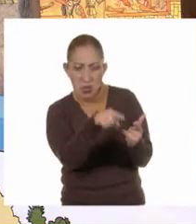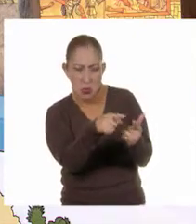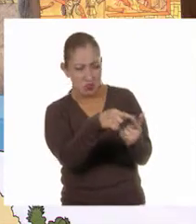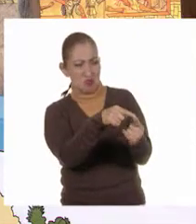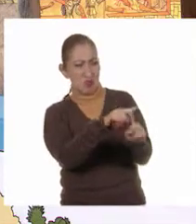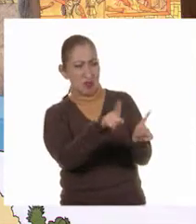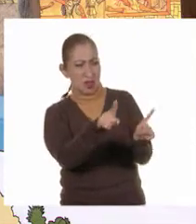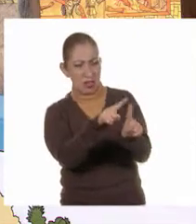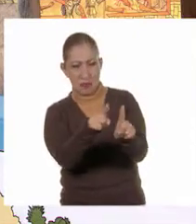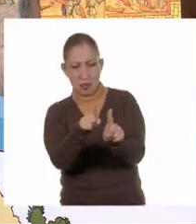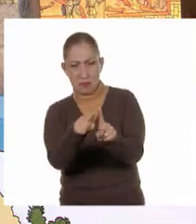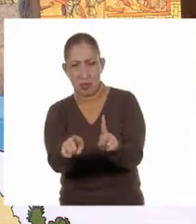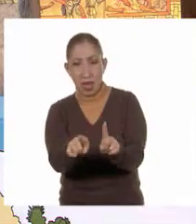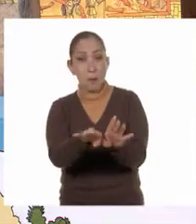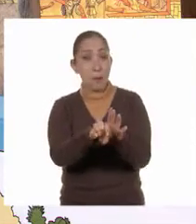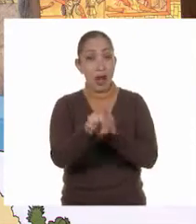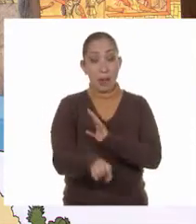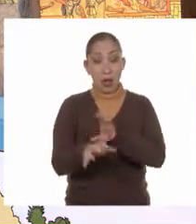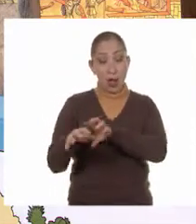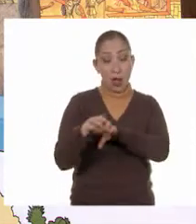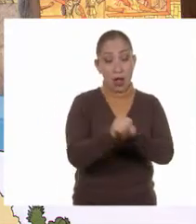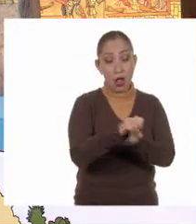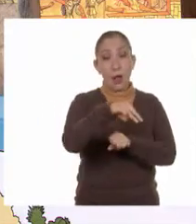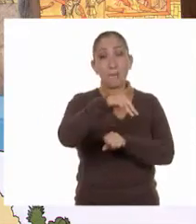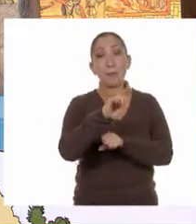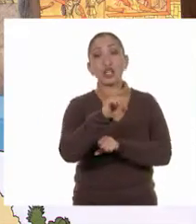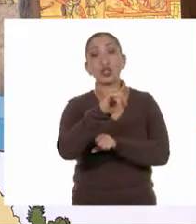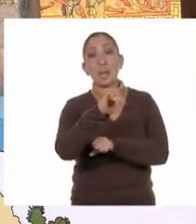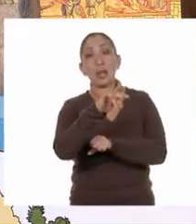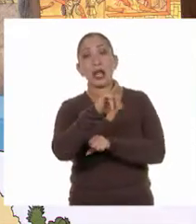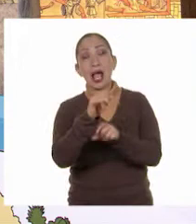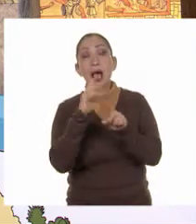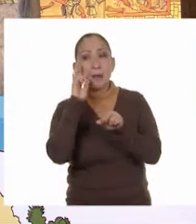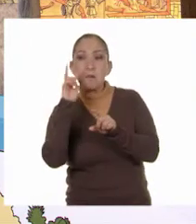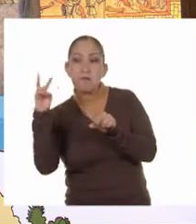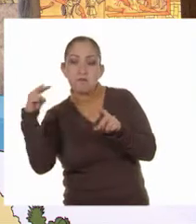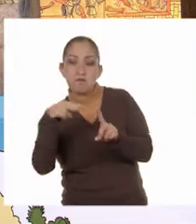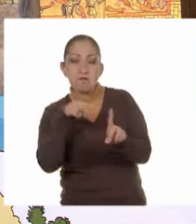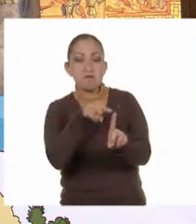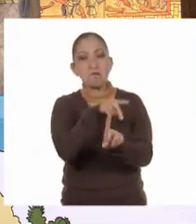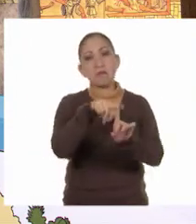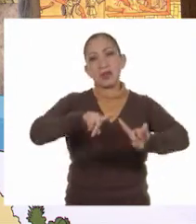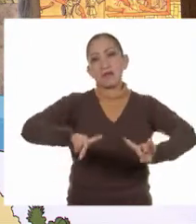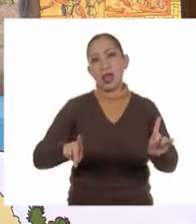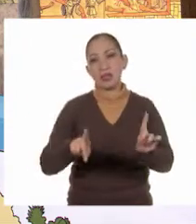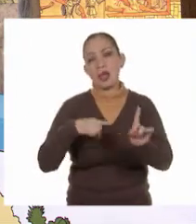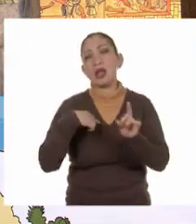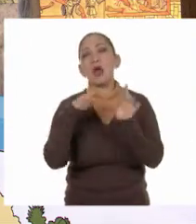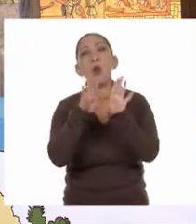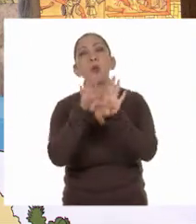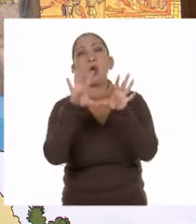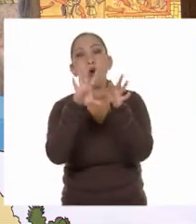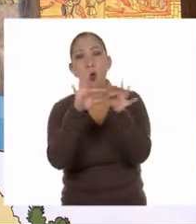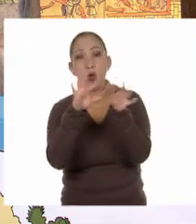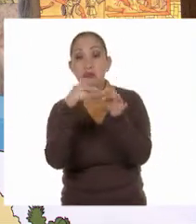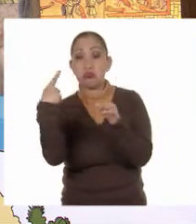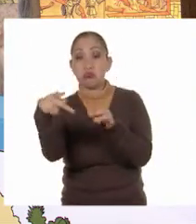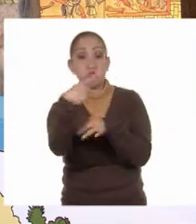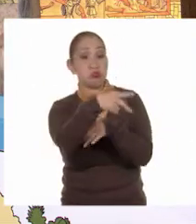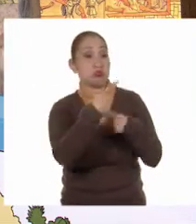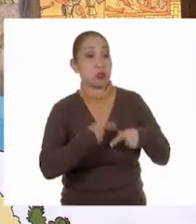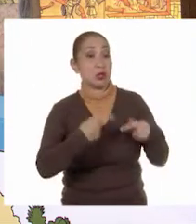acontecimiento, como la conquista de los pueblos mesoamericanos, puede ser entendido de manera diferente si se explica a partir del punto de vista de